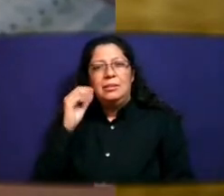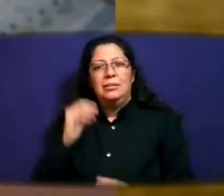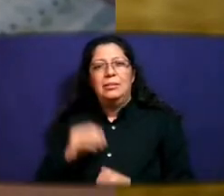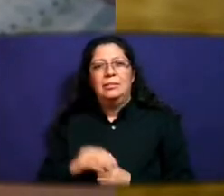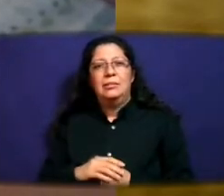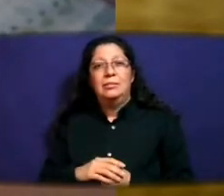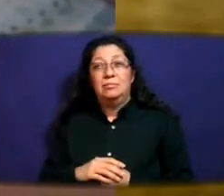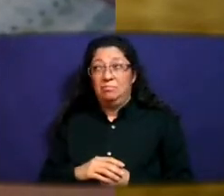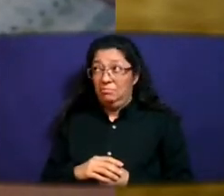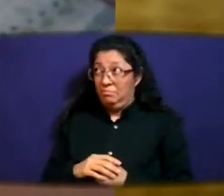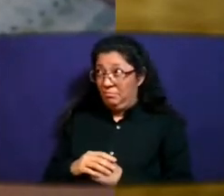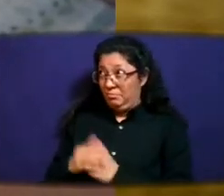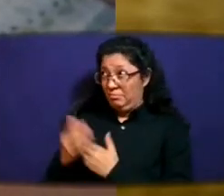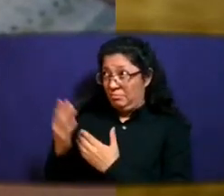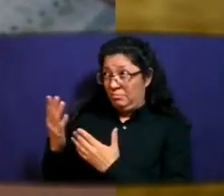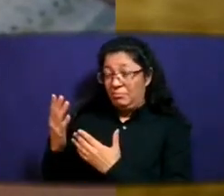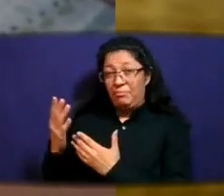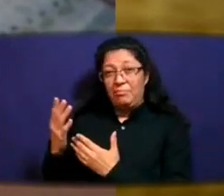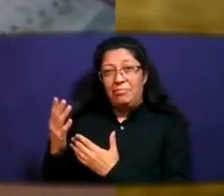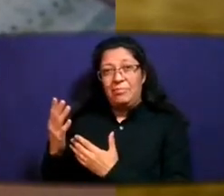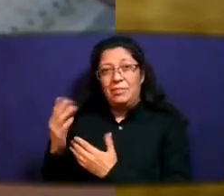El hogar